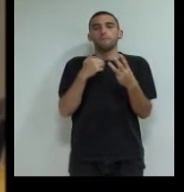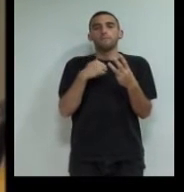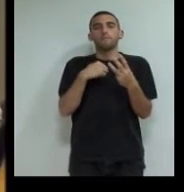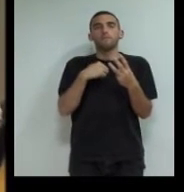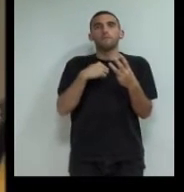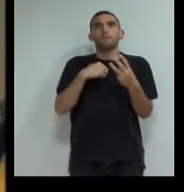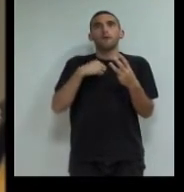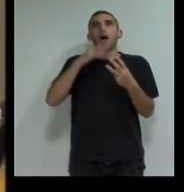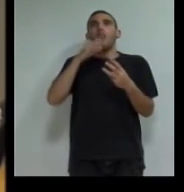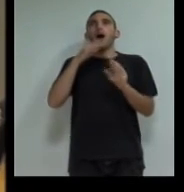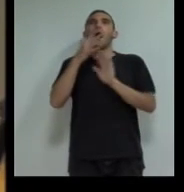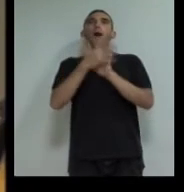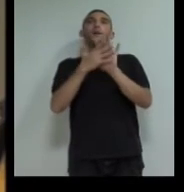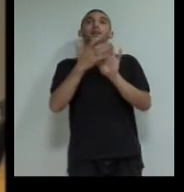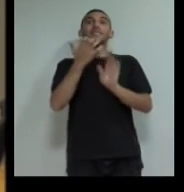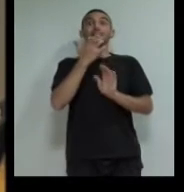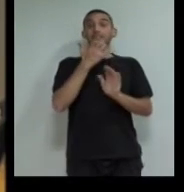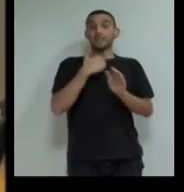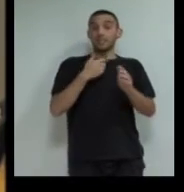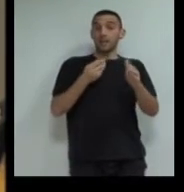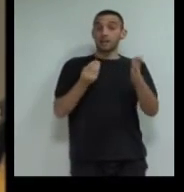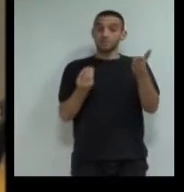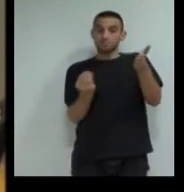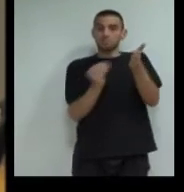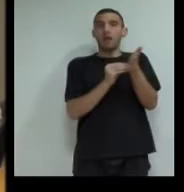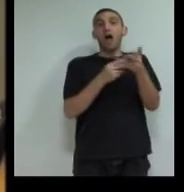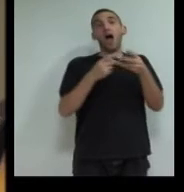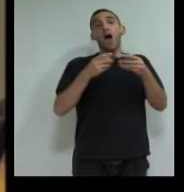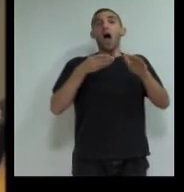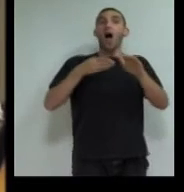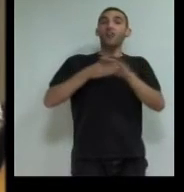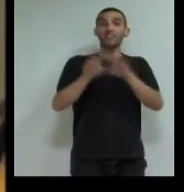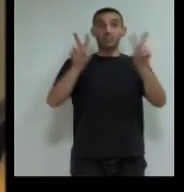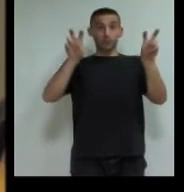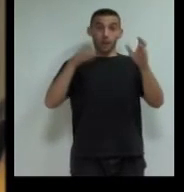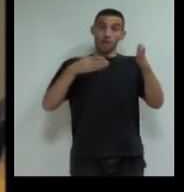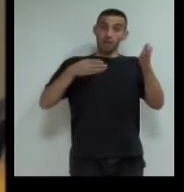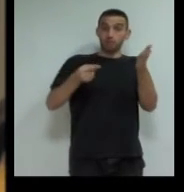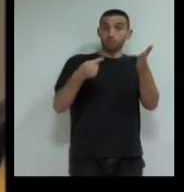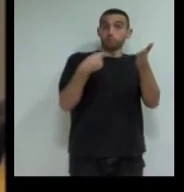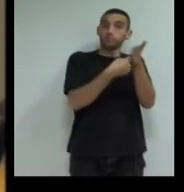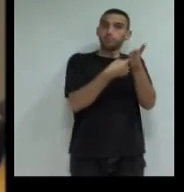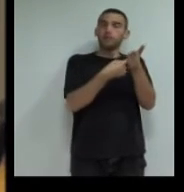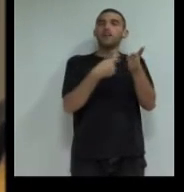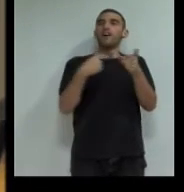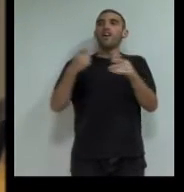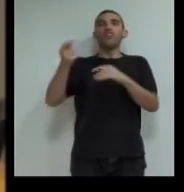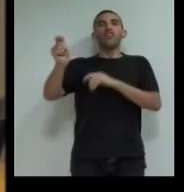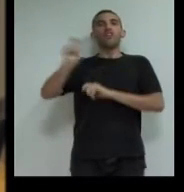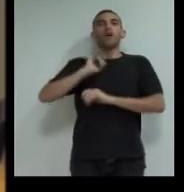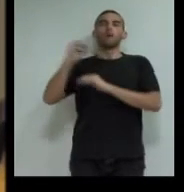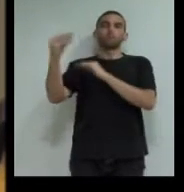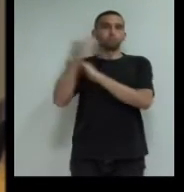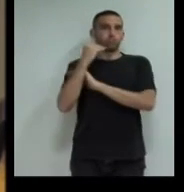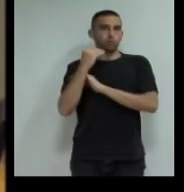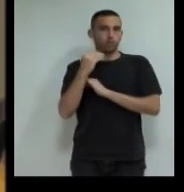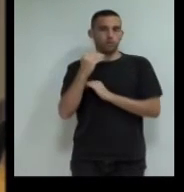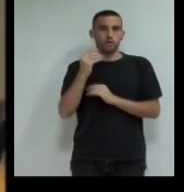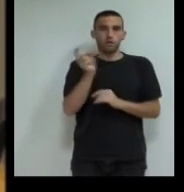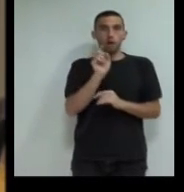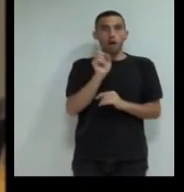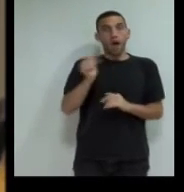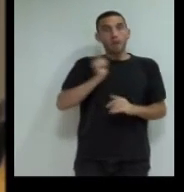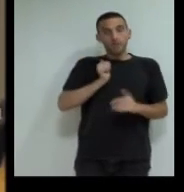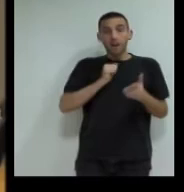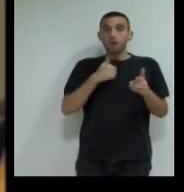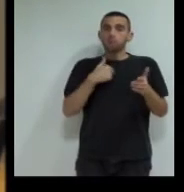lo hago accesible me dan subvención. Aprovecha la accesibilidad y véndete como marca. O sea, y de hecho, o sea, nosotros estamos ahora mismo